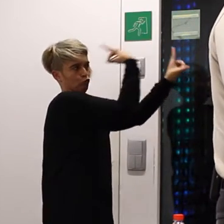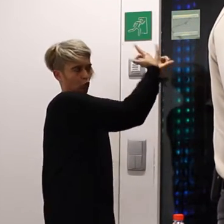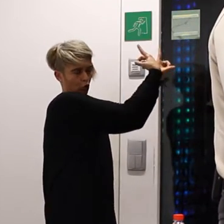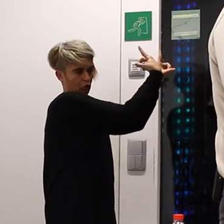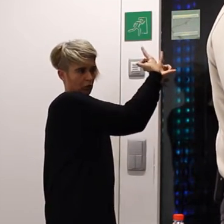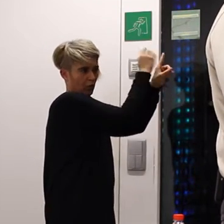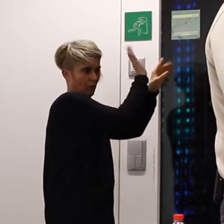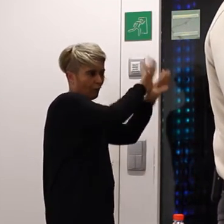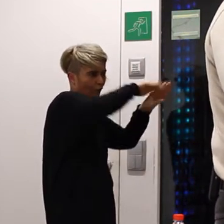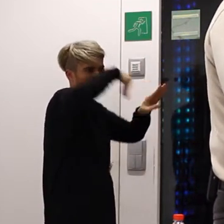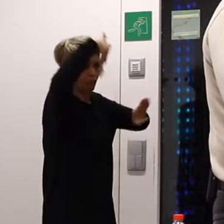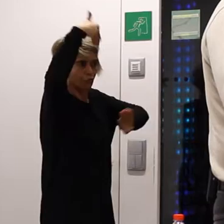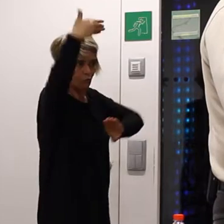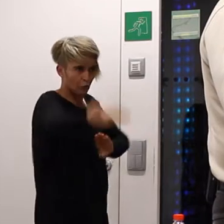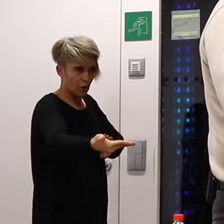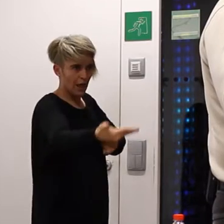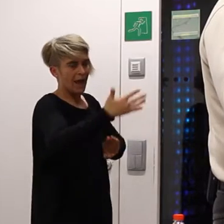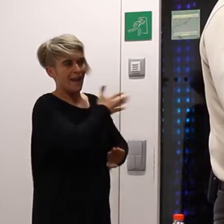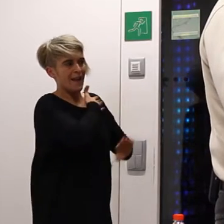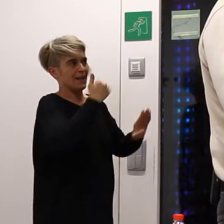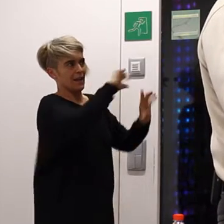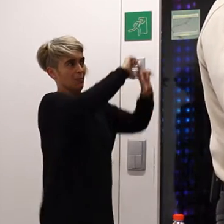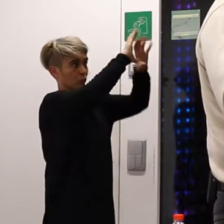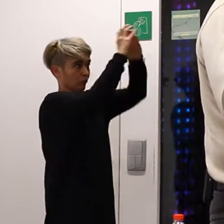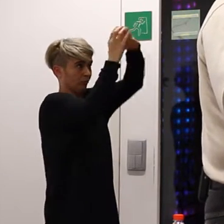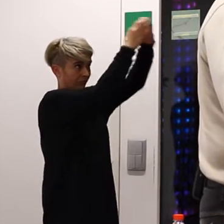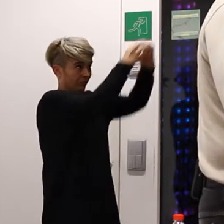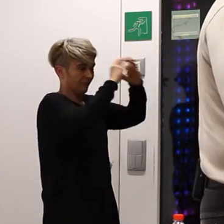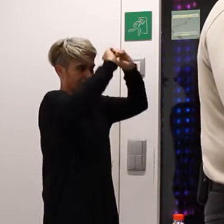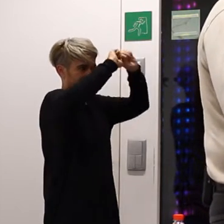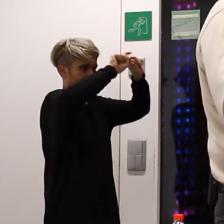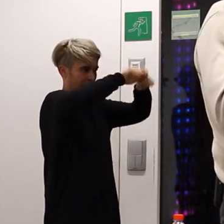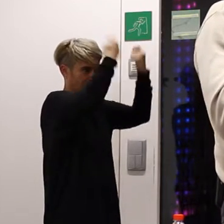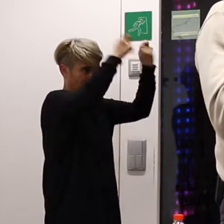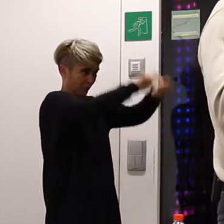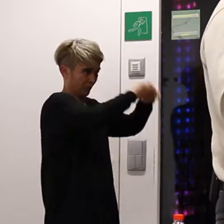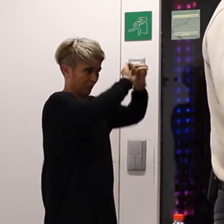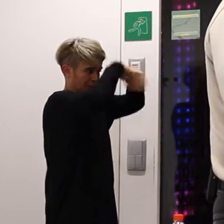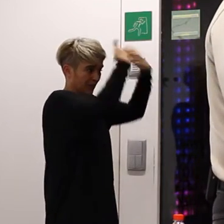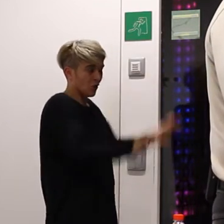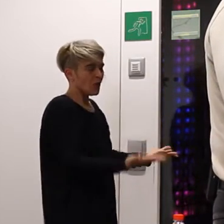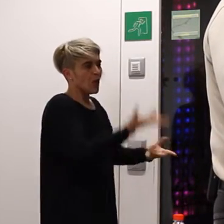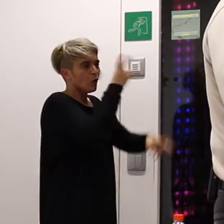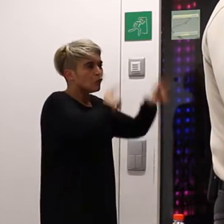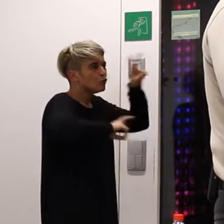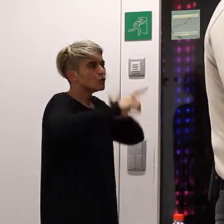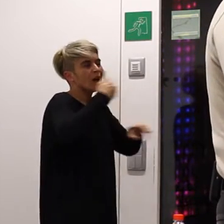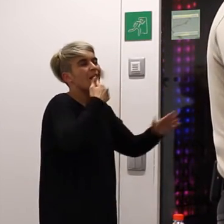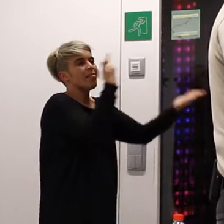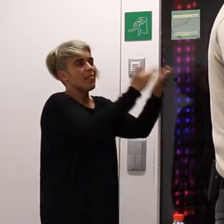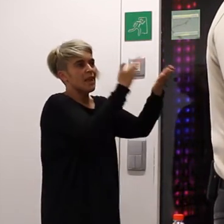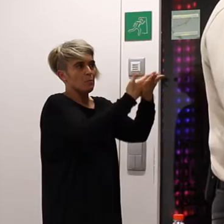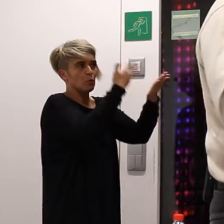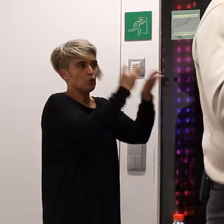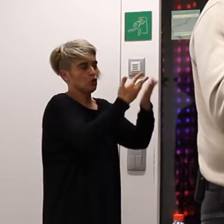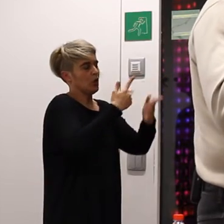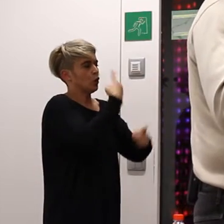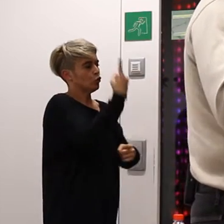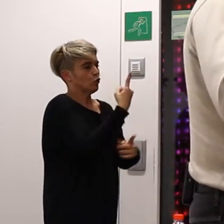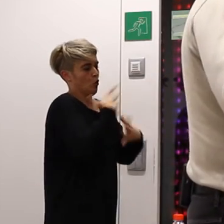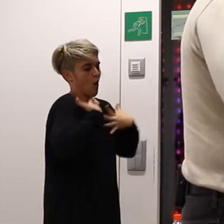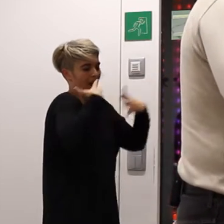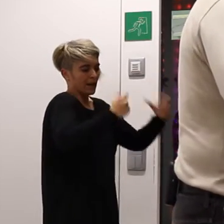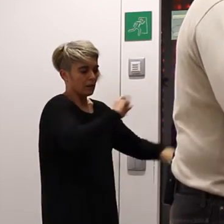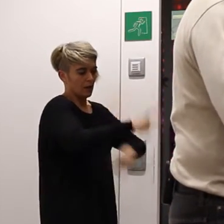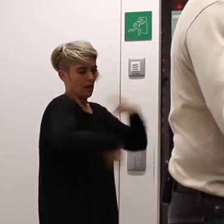menos. Pues vamos a ver si somos capaces de que el oligopolio se dé cuenta que la única salida son las energías renovables y que si no lo hacen ellas, lo harán otras, que